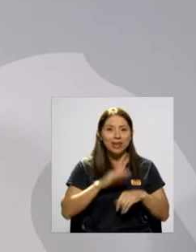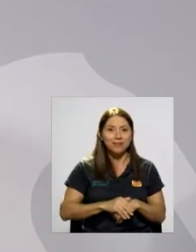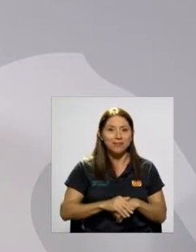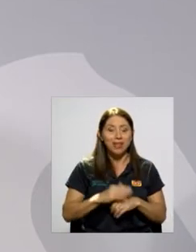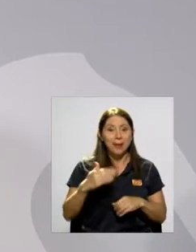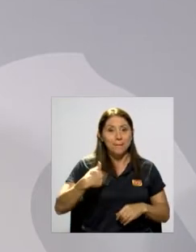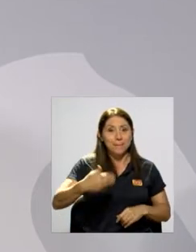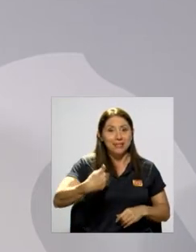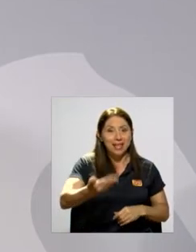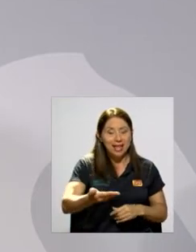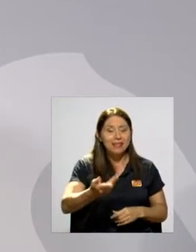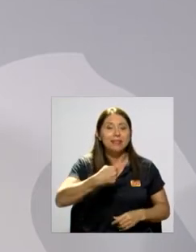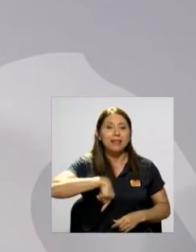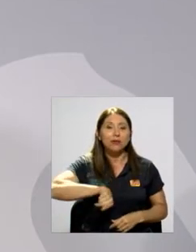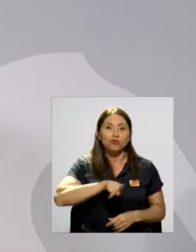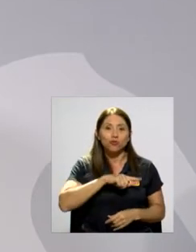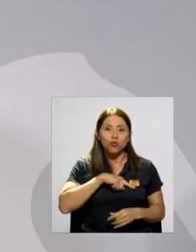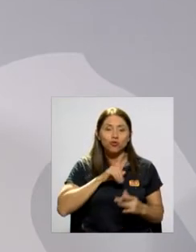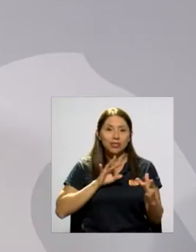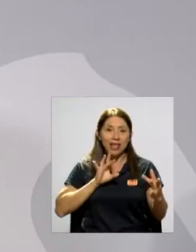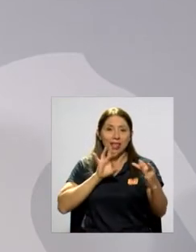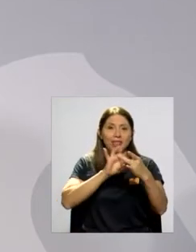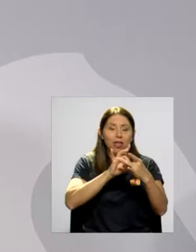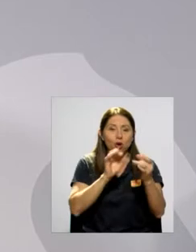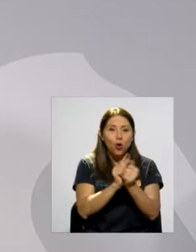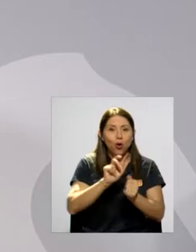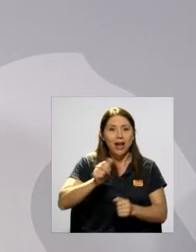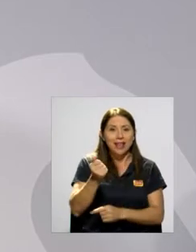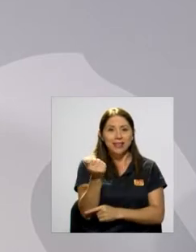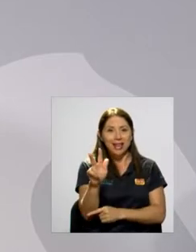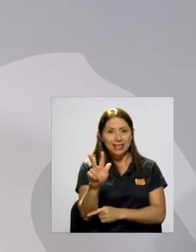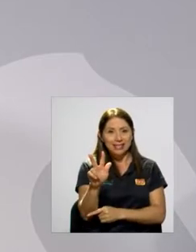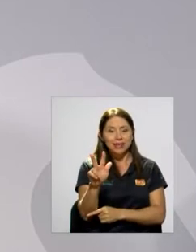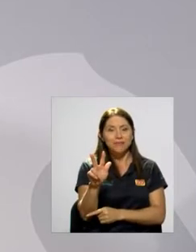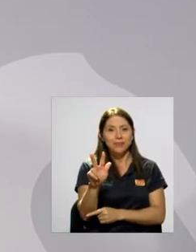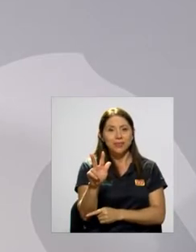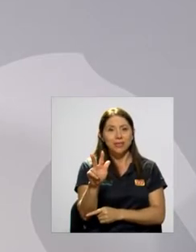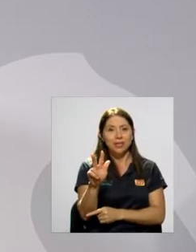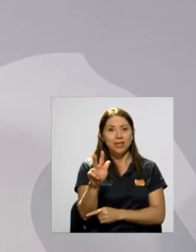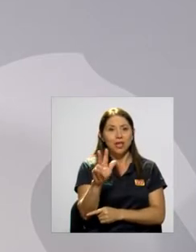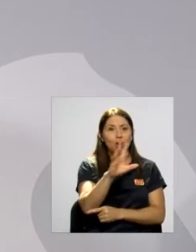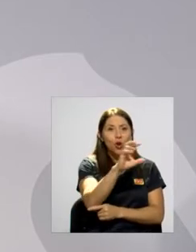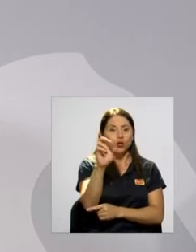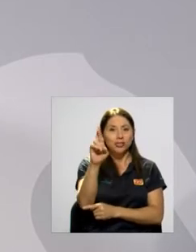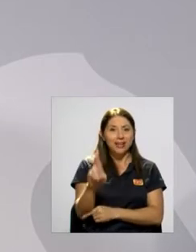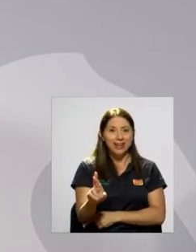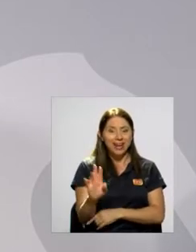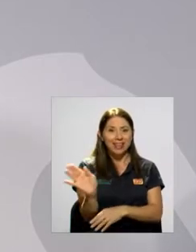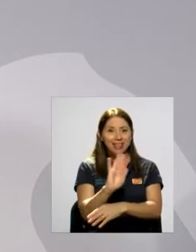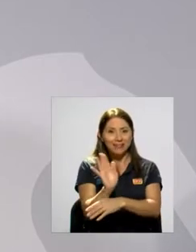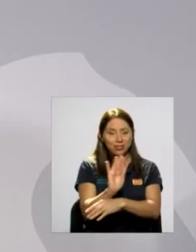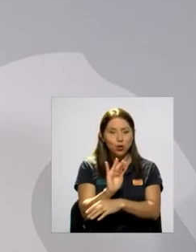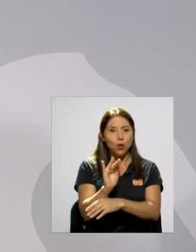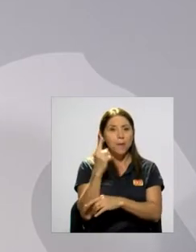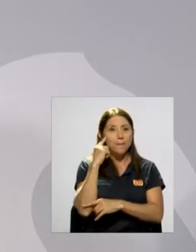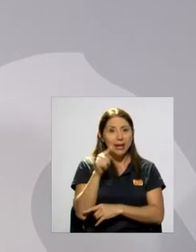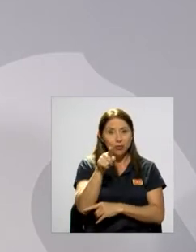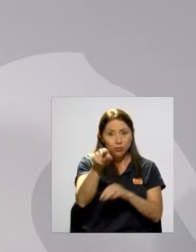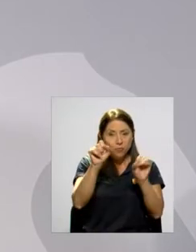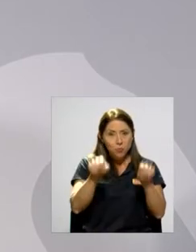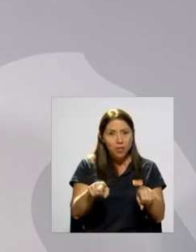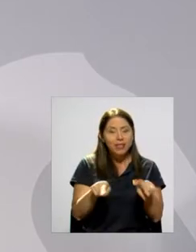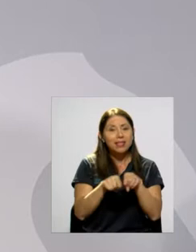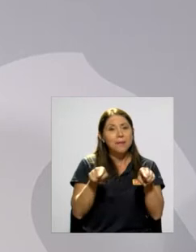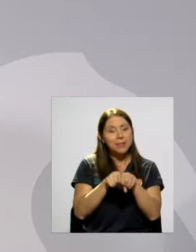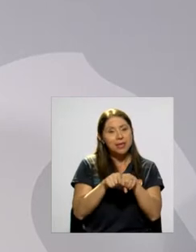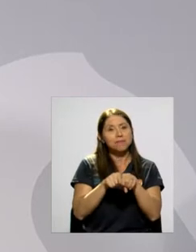más adelante estaremos enlazándonos con el canal 13 Costa Rica Televisión para que usted también pueda seguir